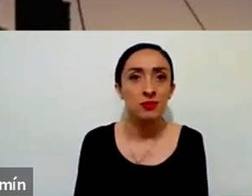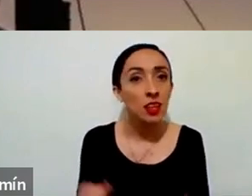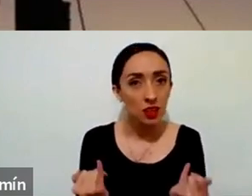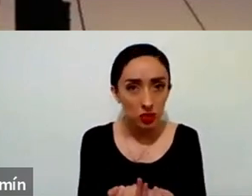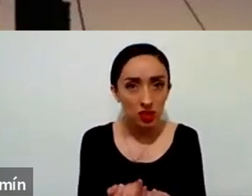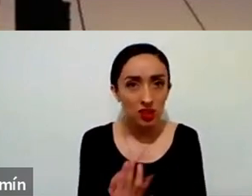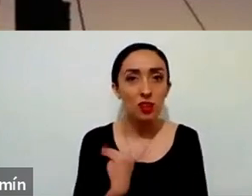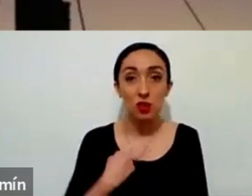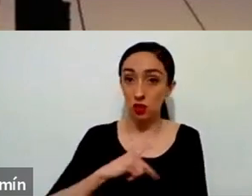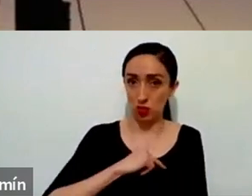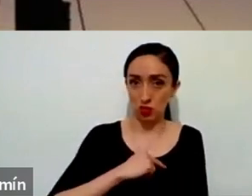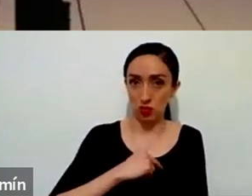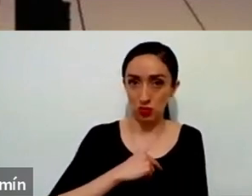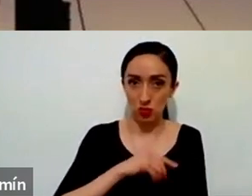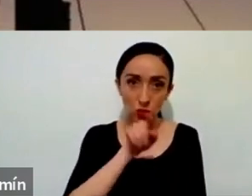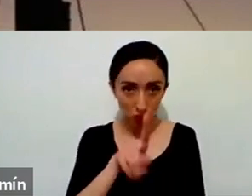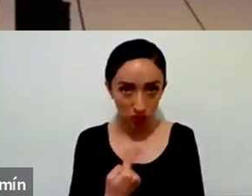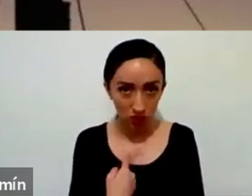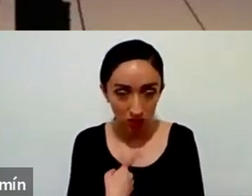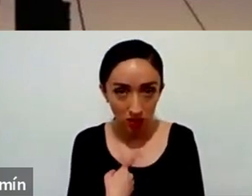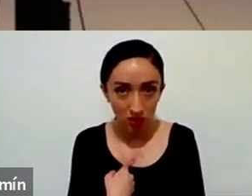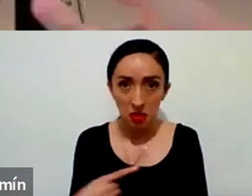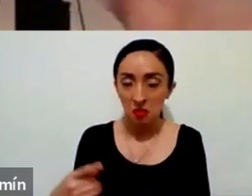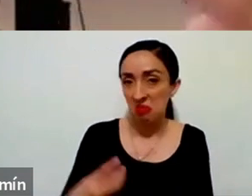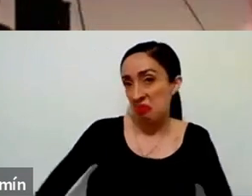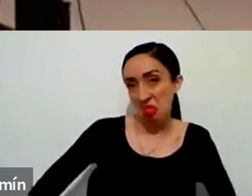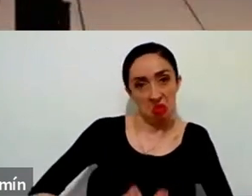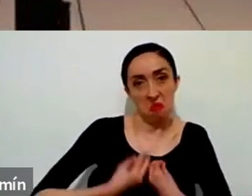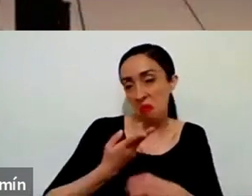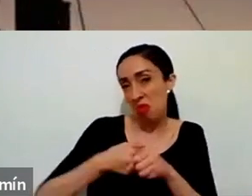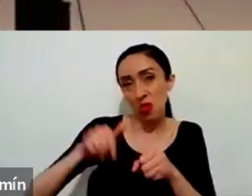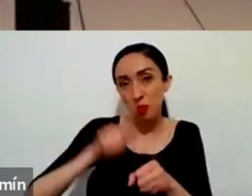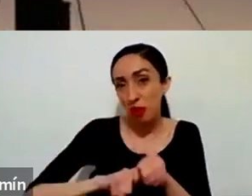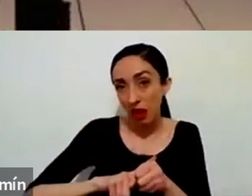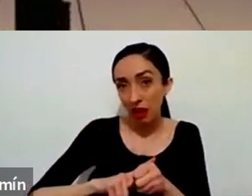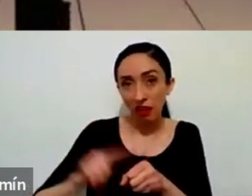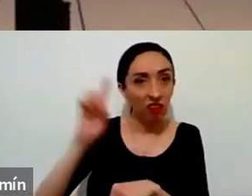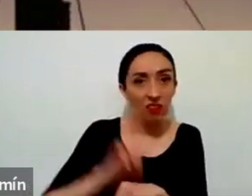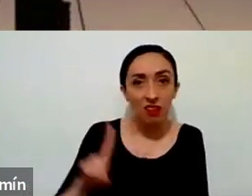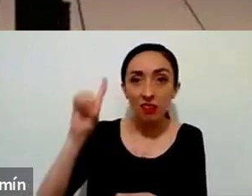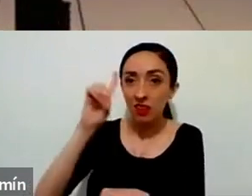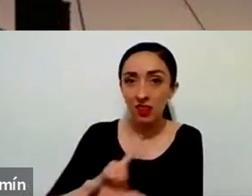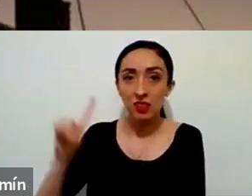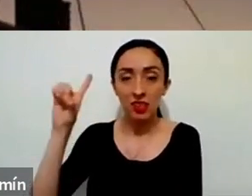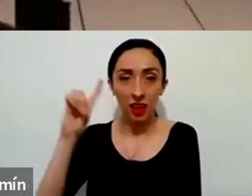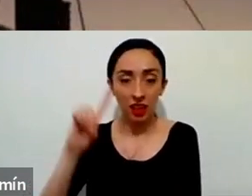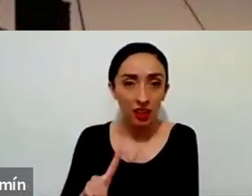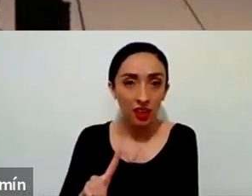vida cotidiana hay situaciones, a lo mejor estamos entretenidos, ¿verdad? Posiblemente con